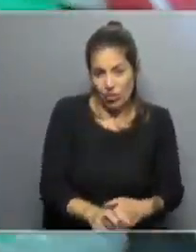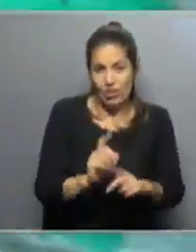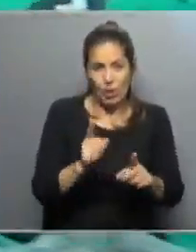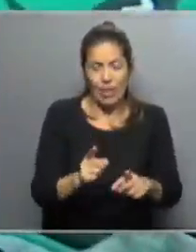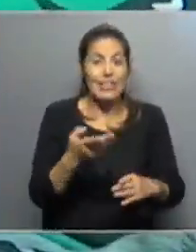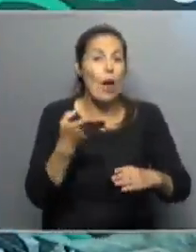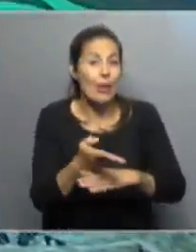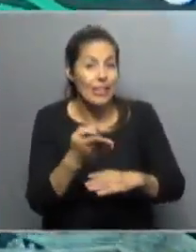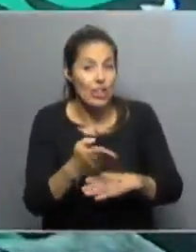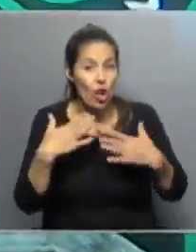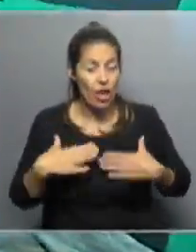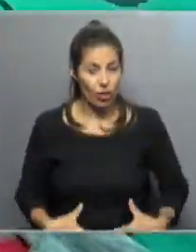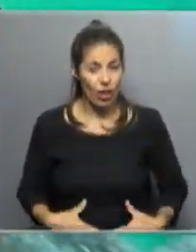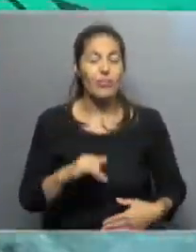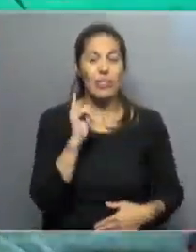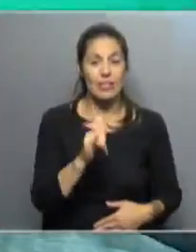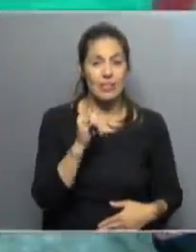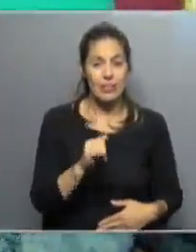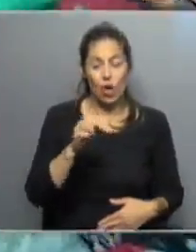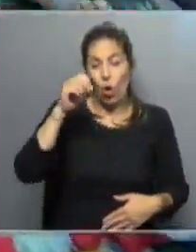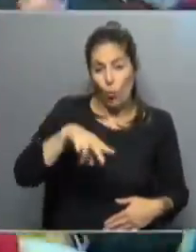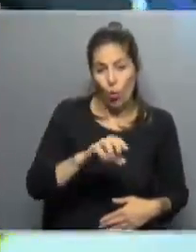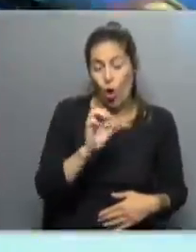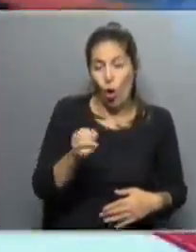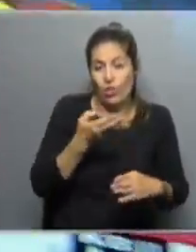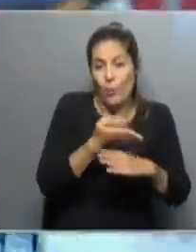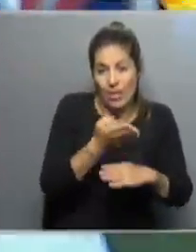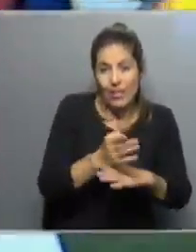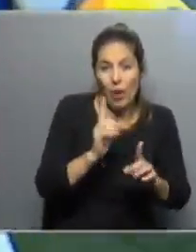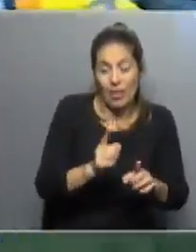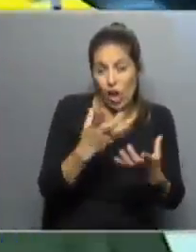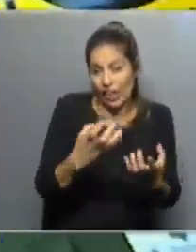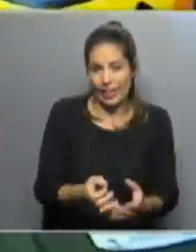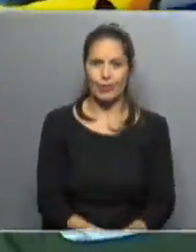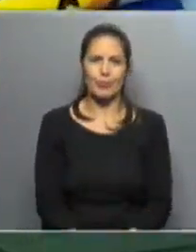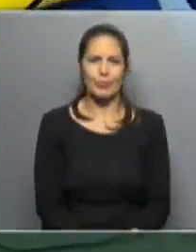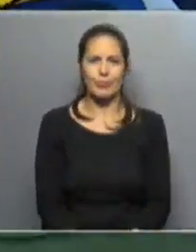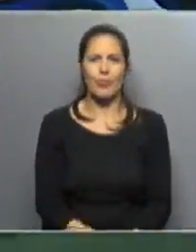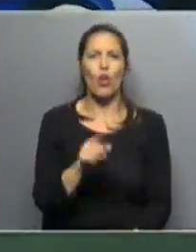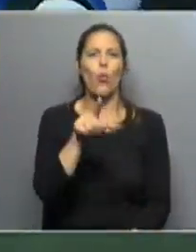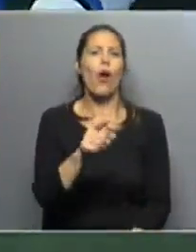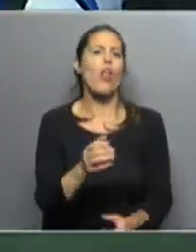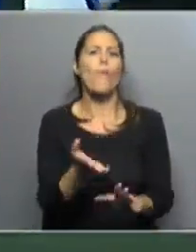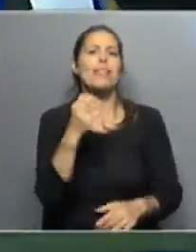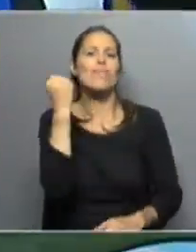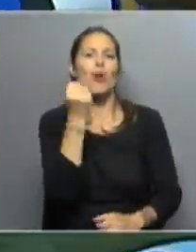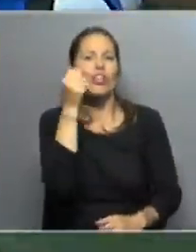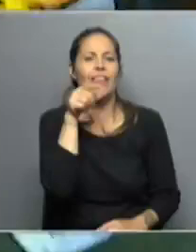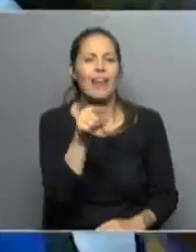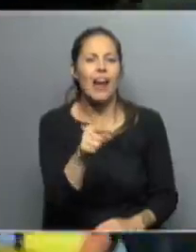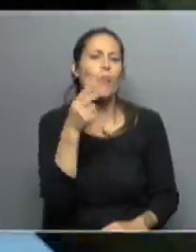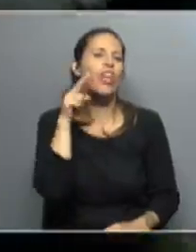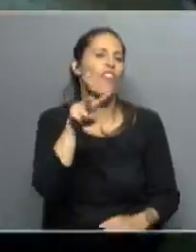a pedido. También se hacen a pedido o estándar, lo que el cliente quiera. A ver, ver, ¿cuál es tu estrella de acá? Porque